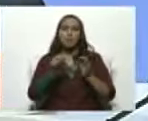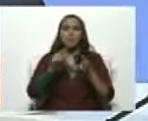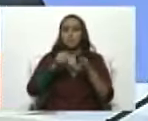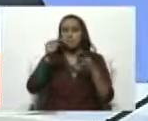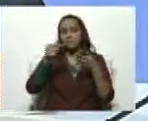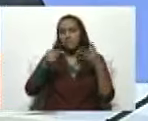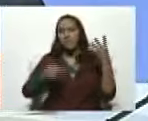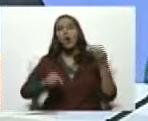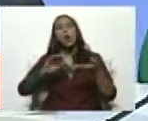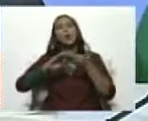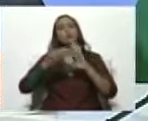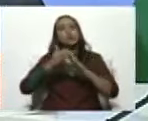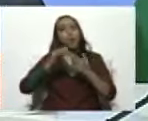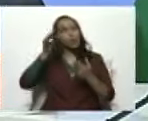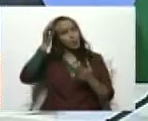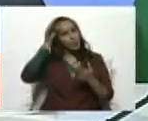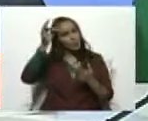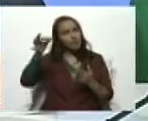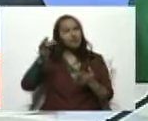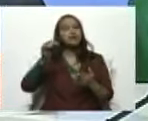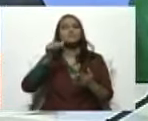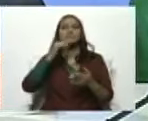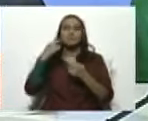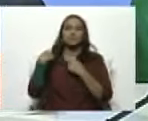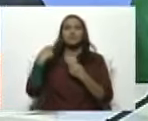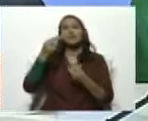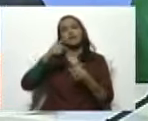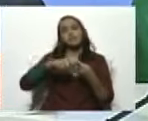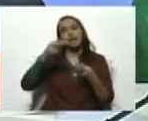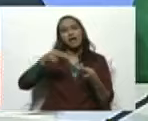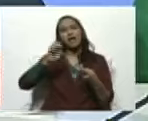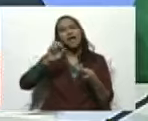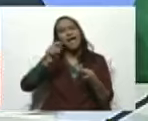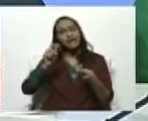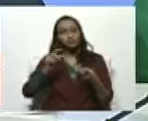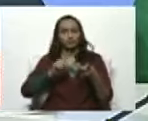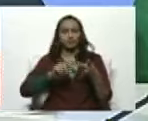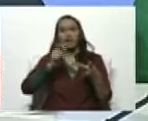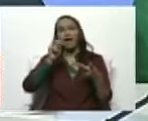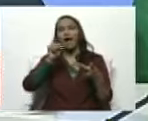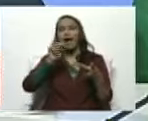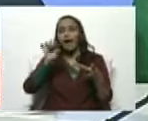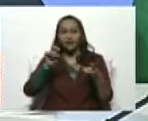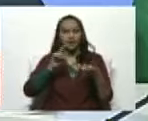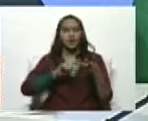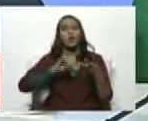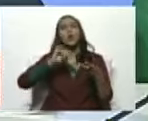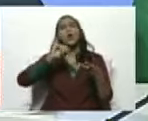consejos comunales y comunas, donde está Héctor, Ángel, Jorge Arriaza,